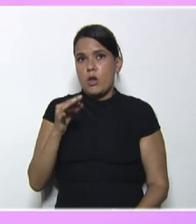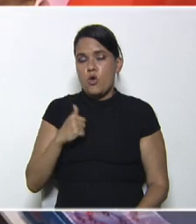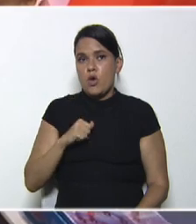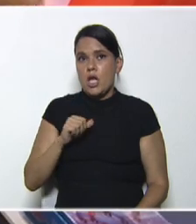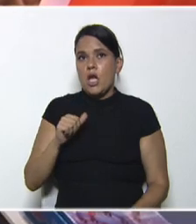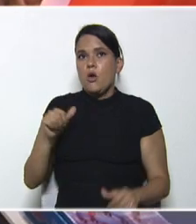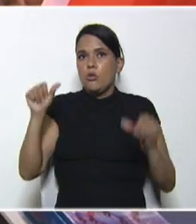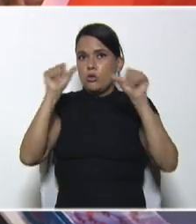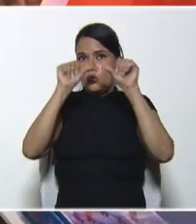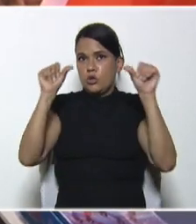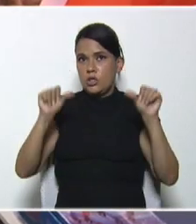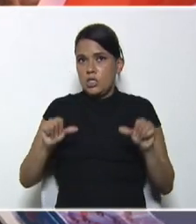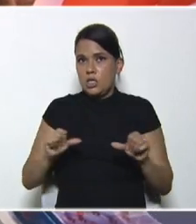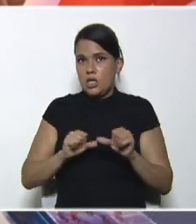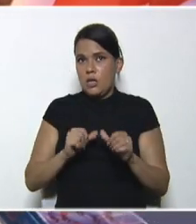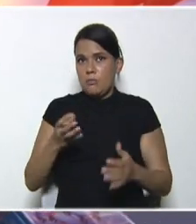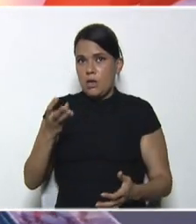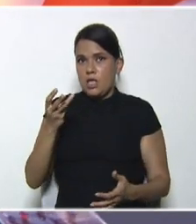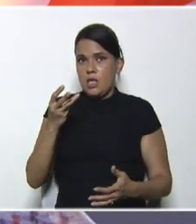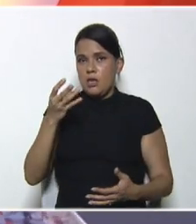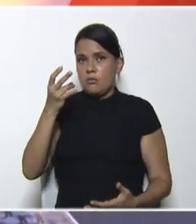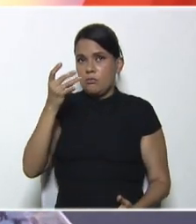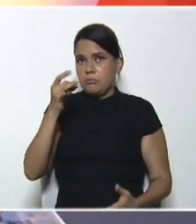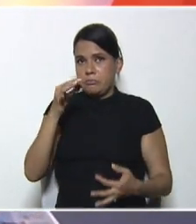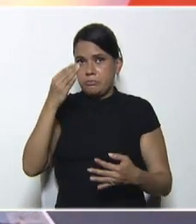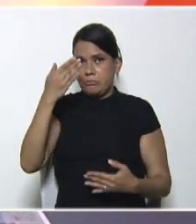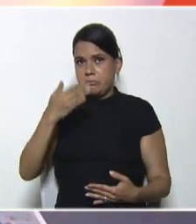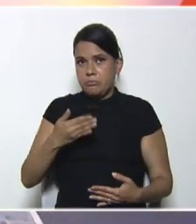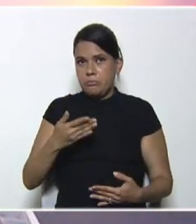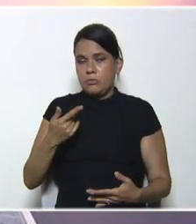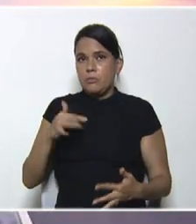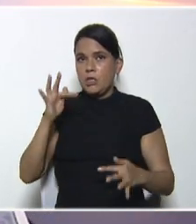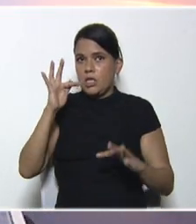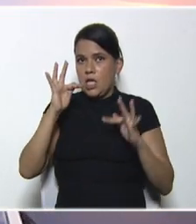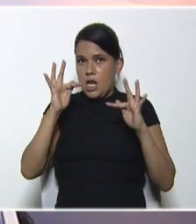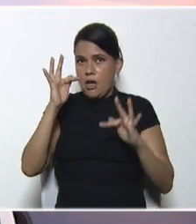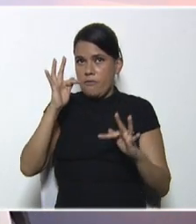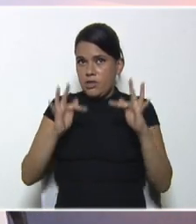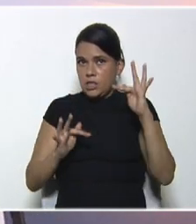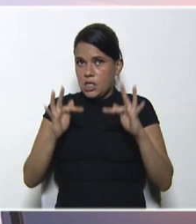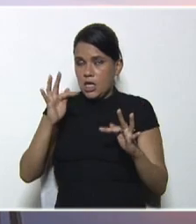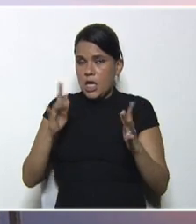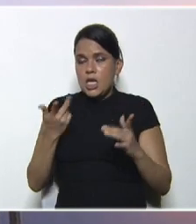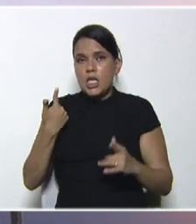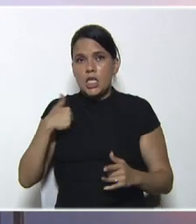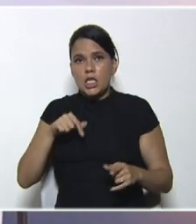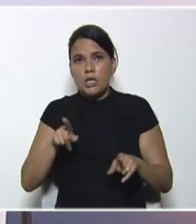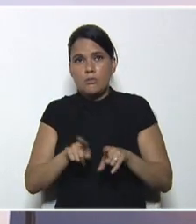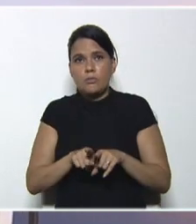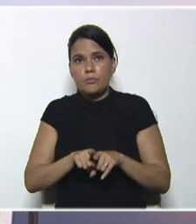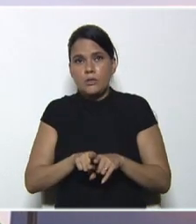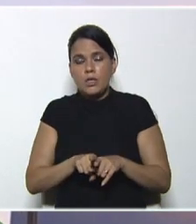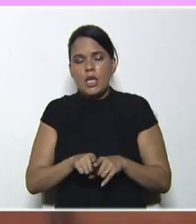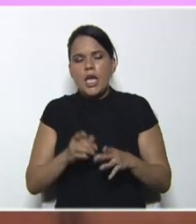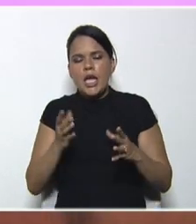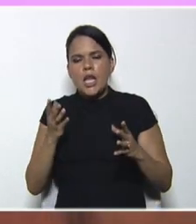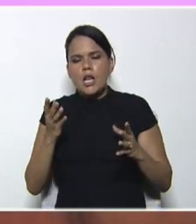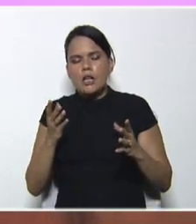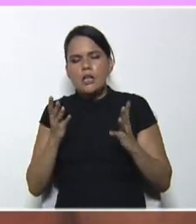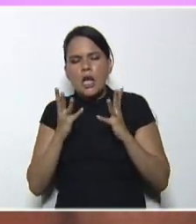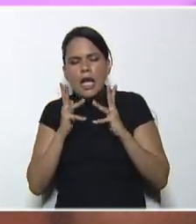sistema métrico decimal, entra en esa parte de la física, y tenemos entonces la